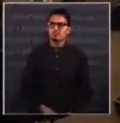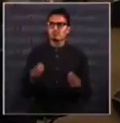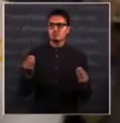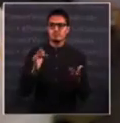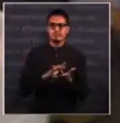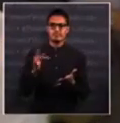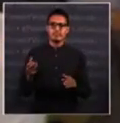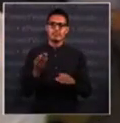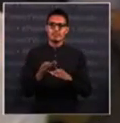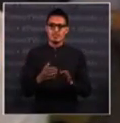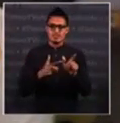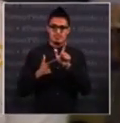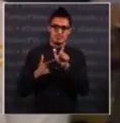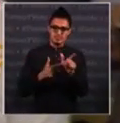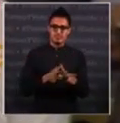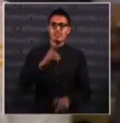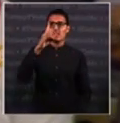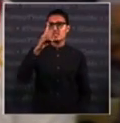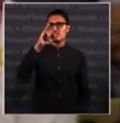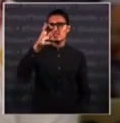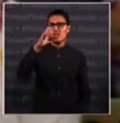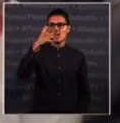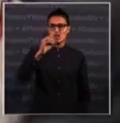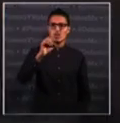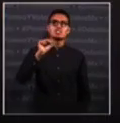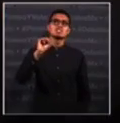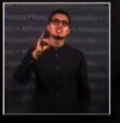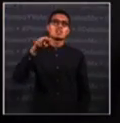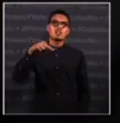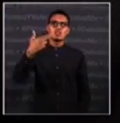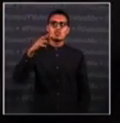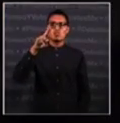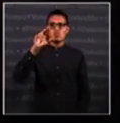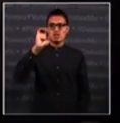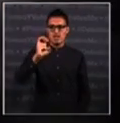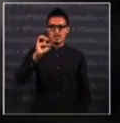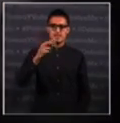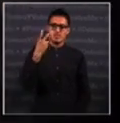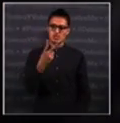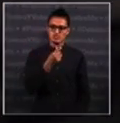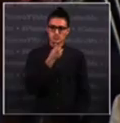inicial. Continuamos en esta ronda inicial con Diego Sinué Rodríguez Vallejo, por favor. 2 minutos, candidato.